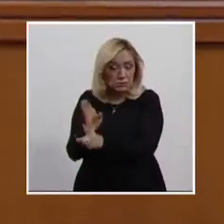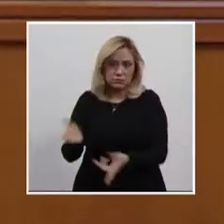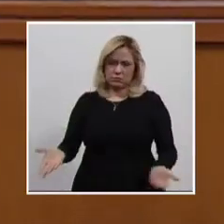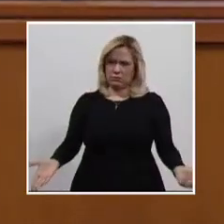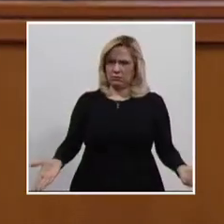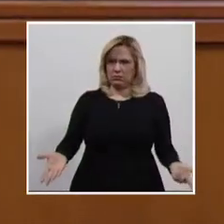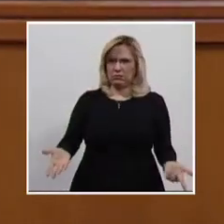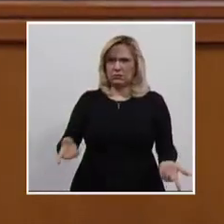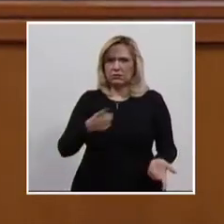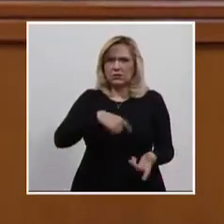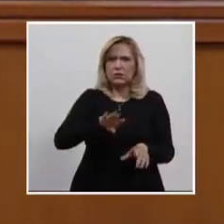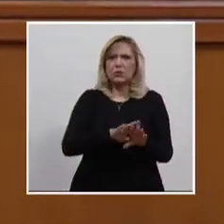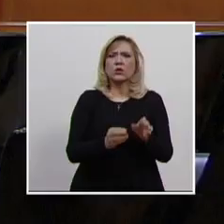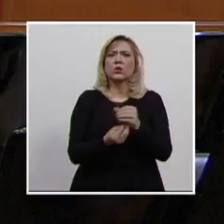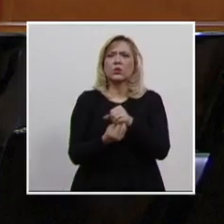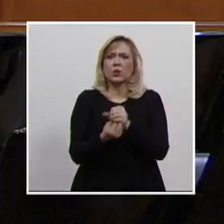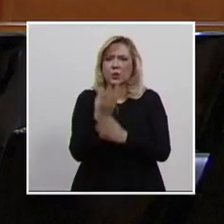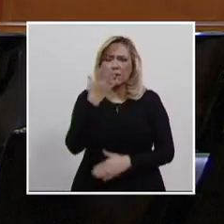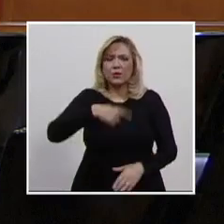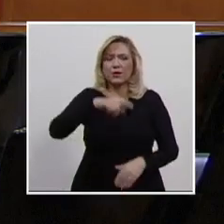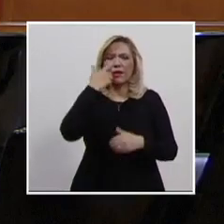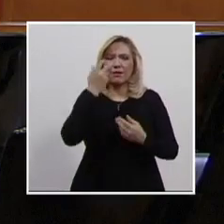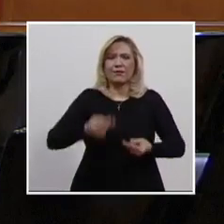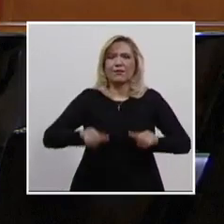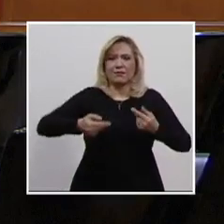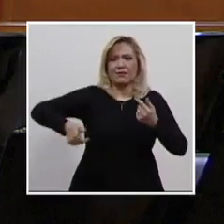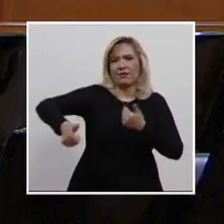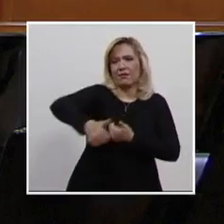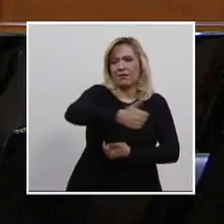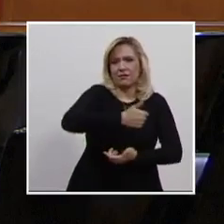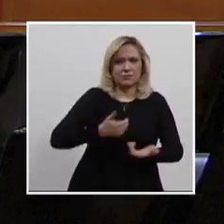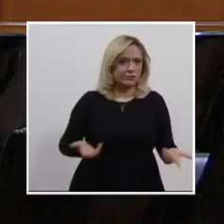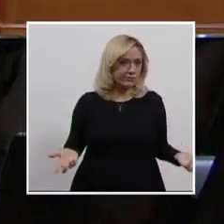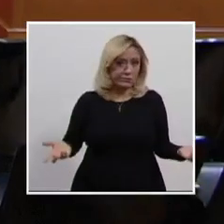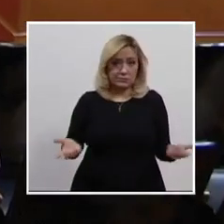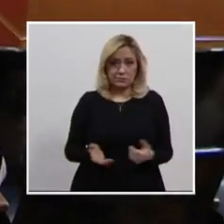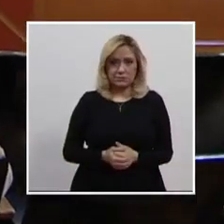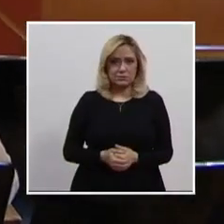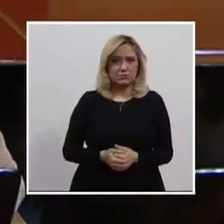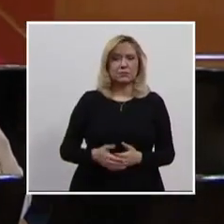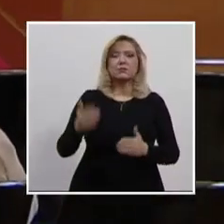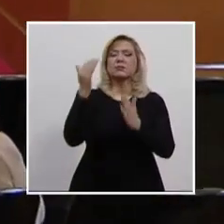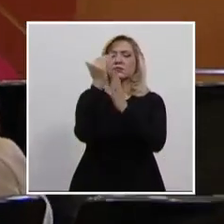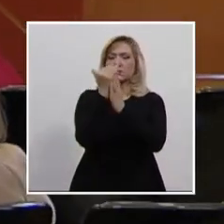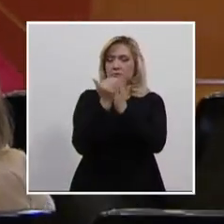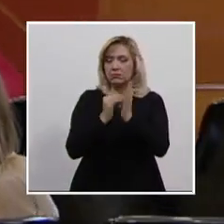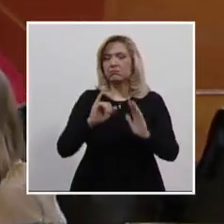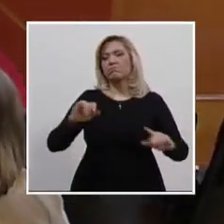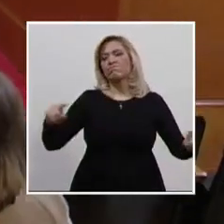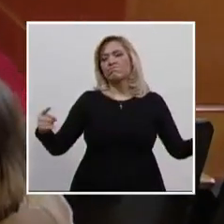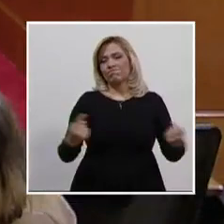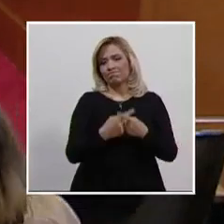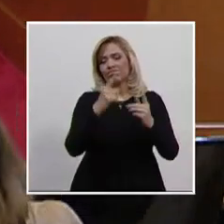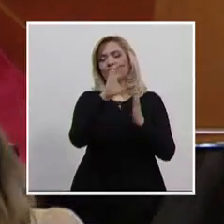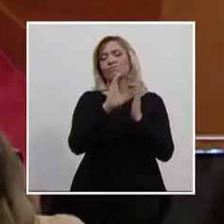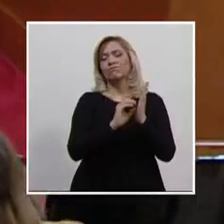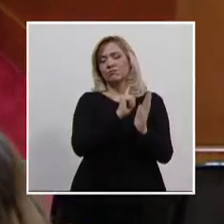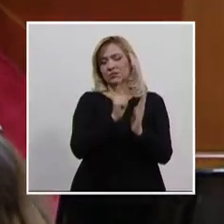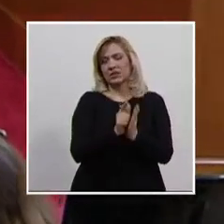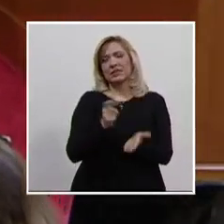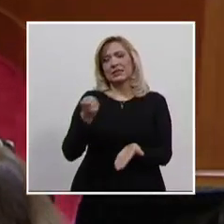la formación de un nuevo mercado. Recoge puntualmente los argumentos de inconstitucionalidad de la